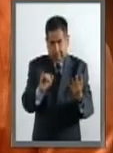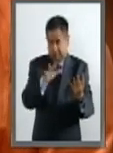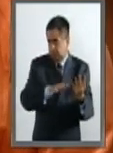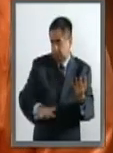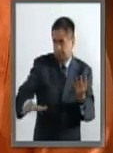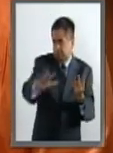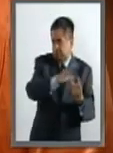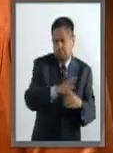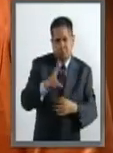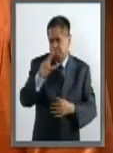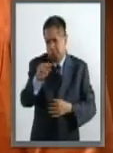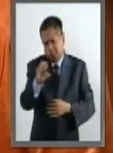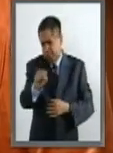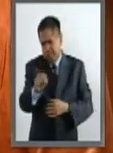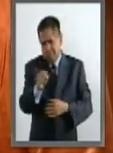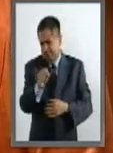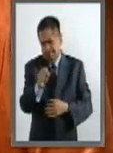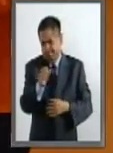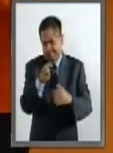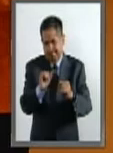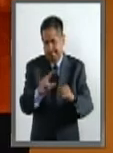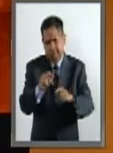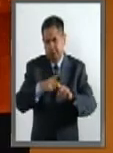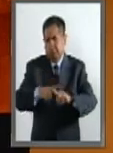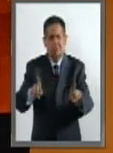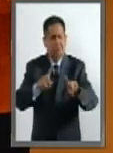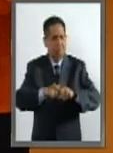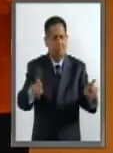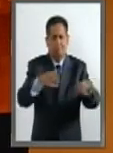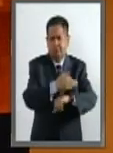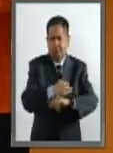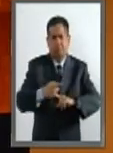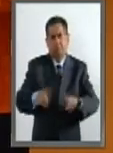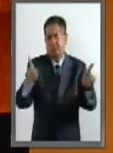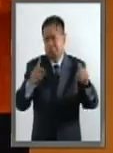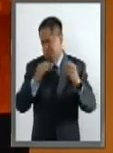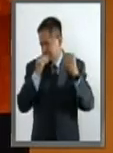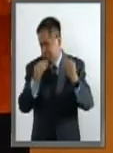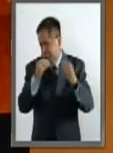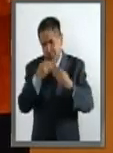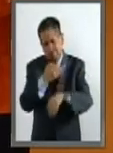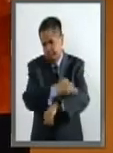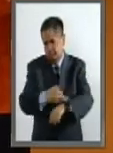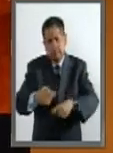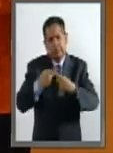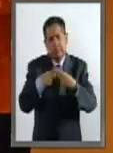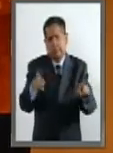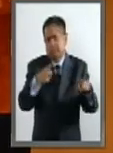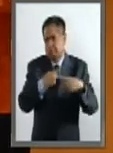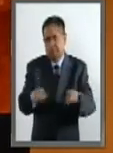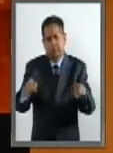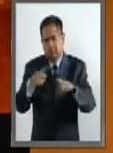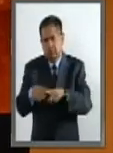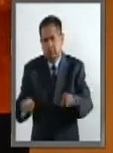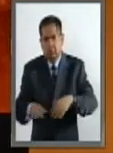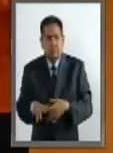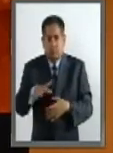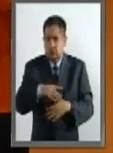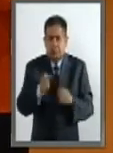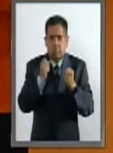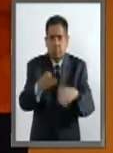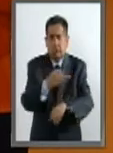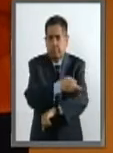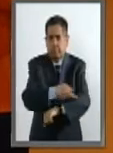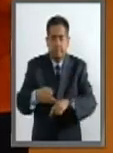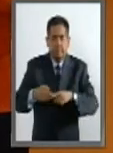familia o tipo de familias que hay. Hay muchas familias, muchos tipos de familias, incluso muchas familias que